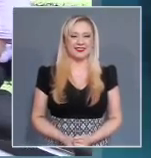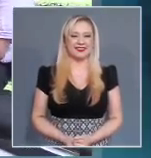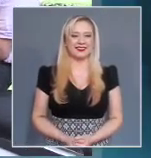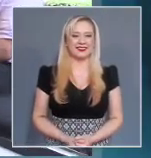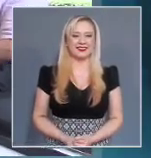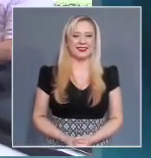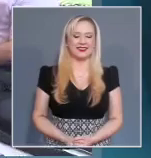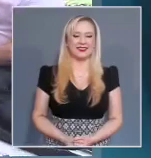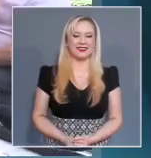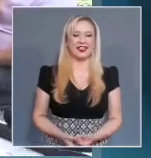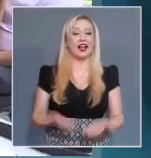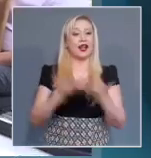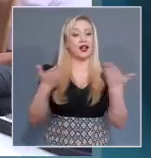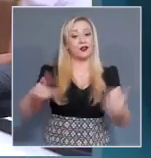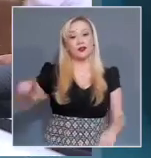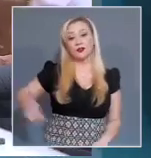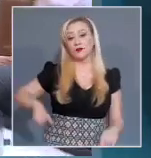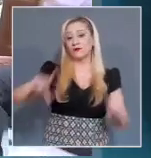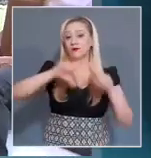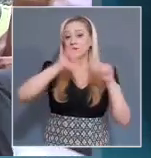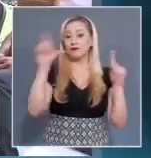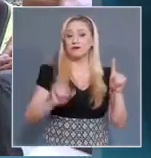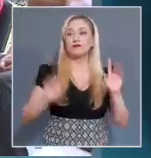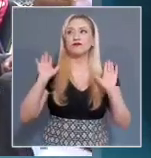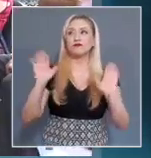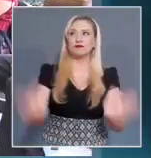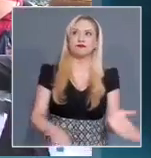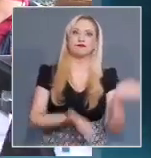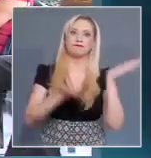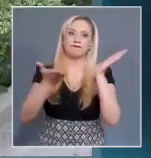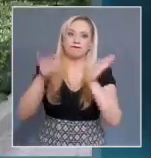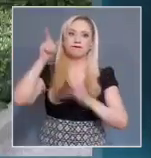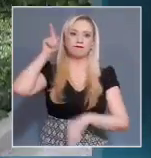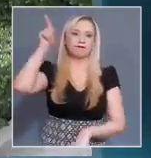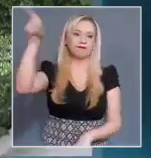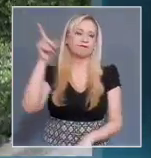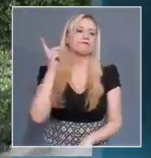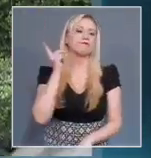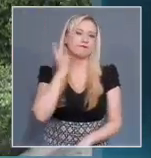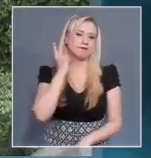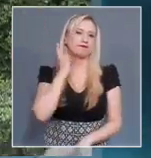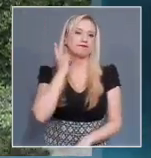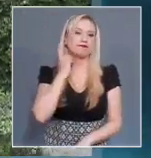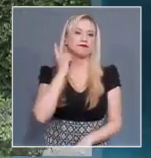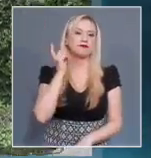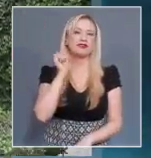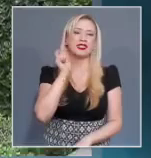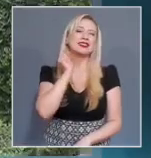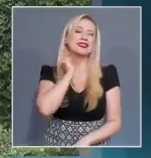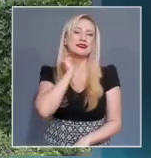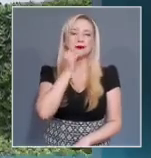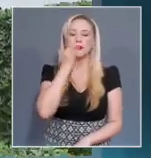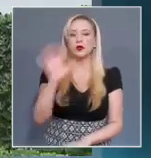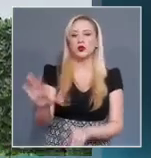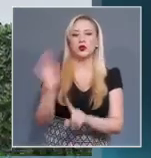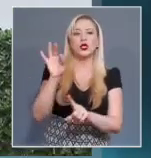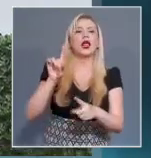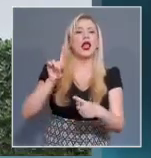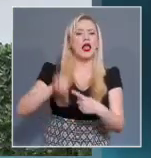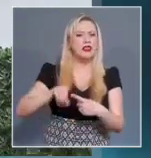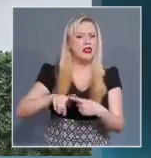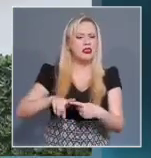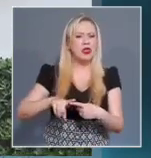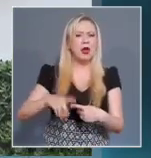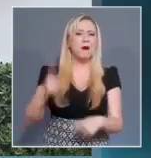El gobierno federal envió al Congreso la terna para designar a la persona titular de la Procuraduría de la Defensa del Contribuyente,